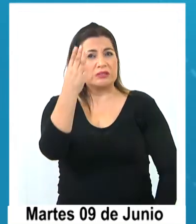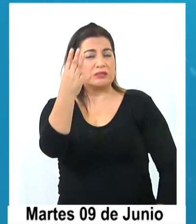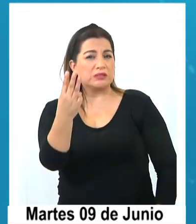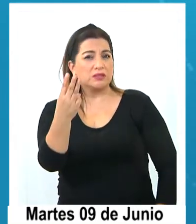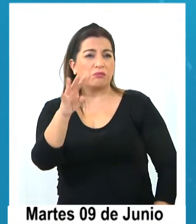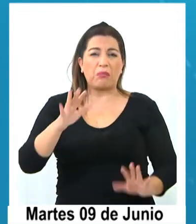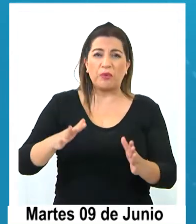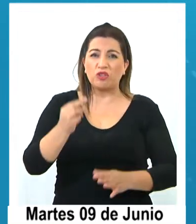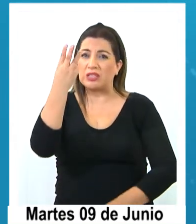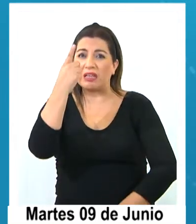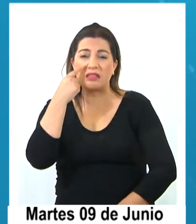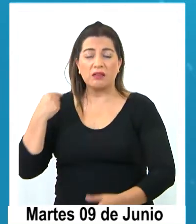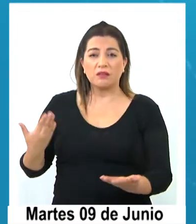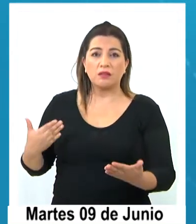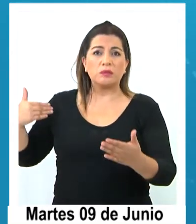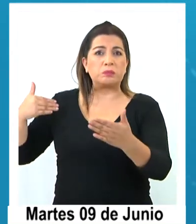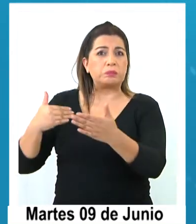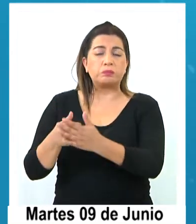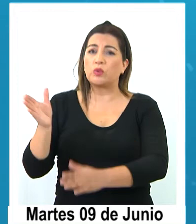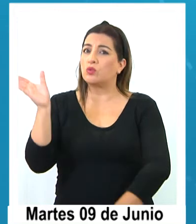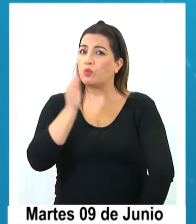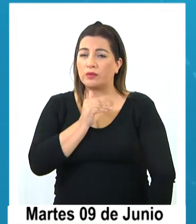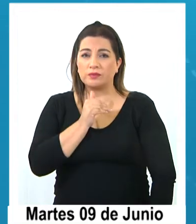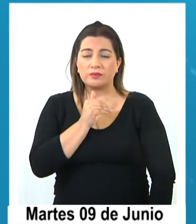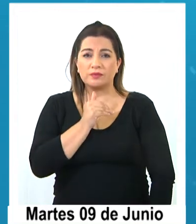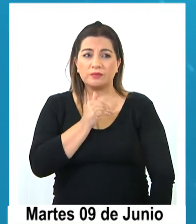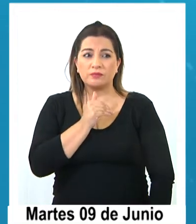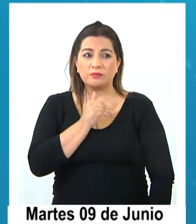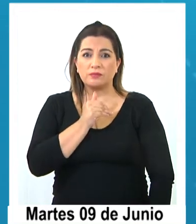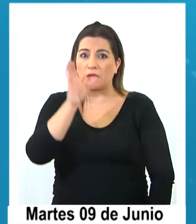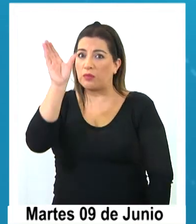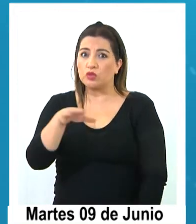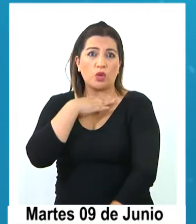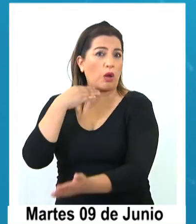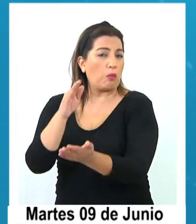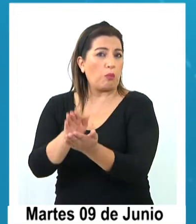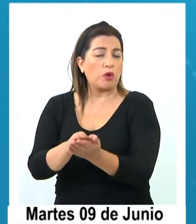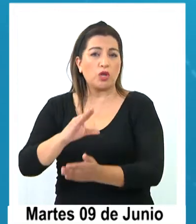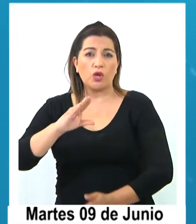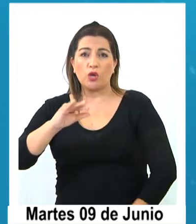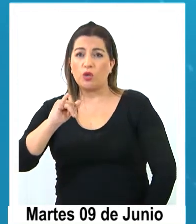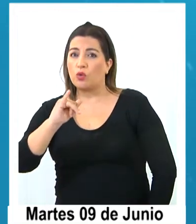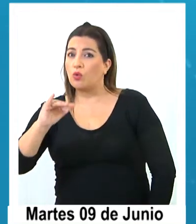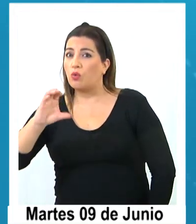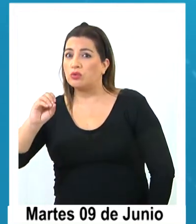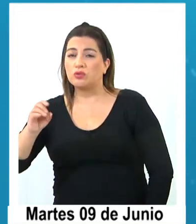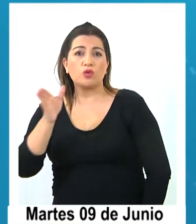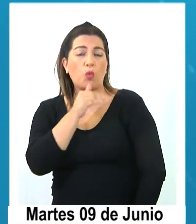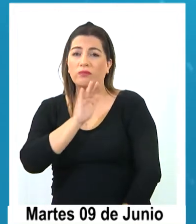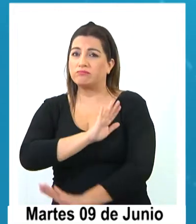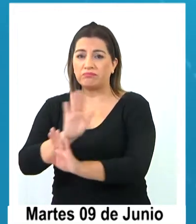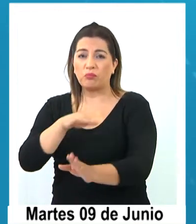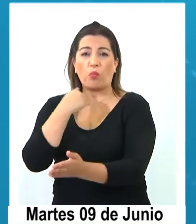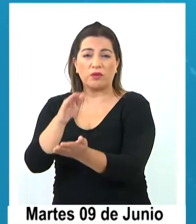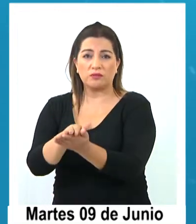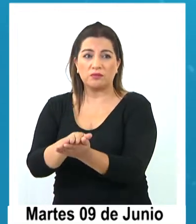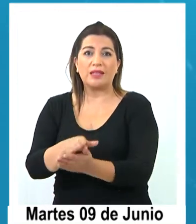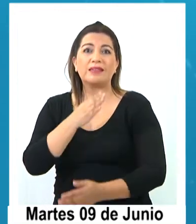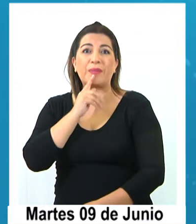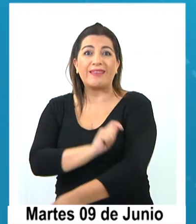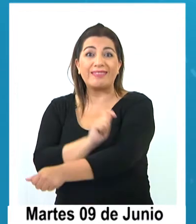tres días no hay ni un fallecido en Cusco, en Puno, incluso